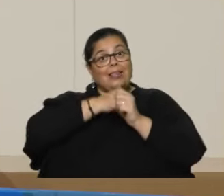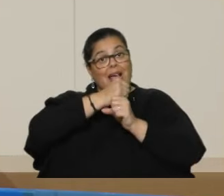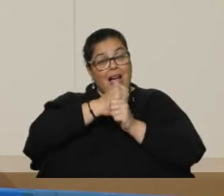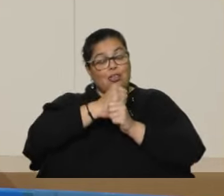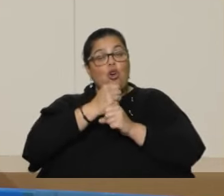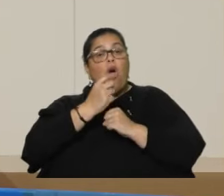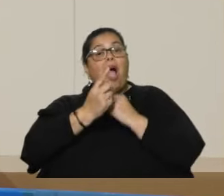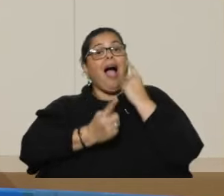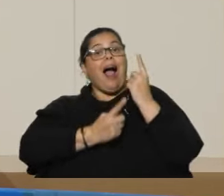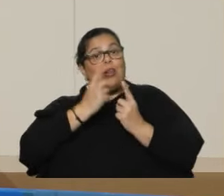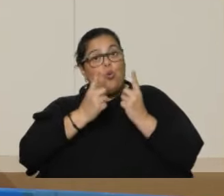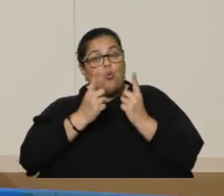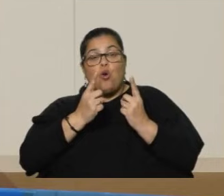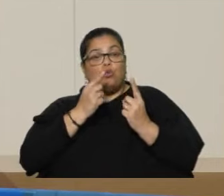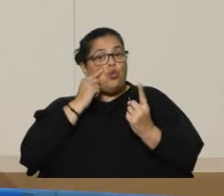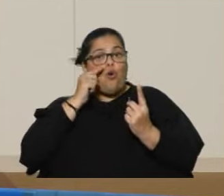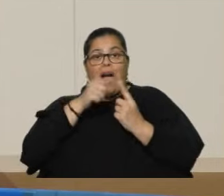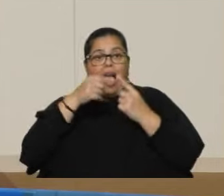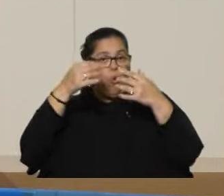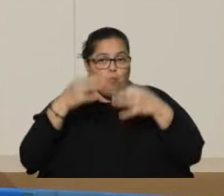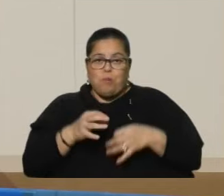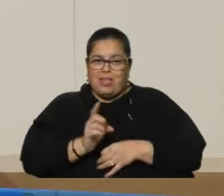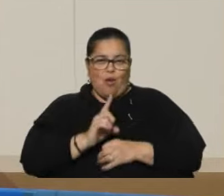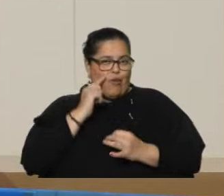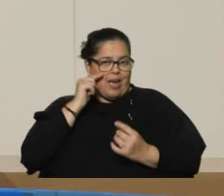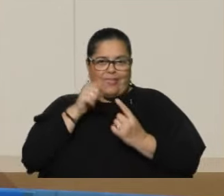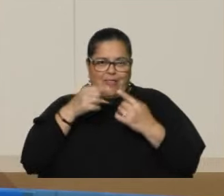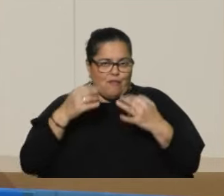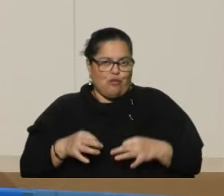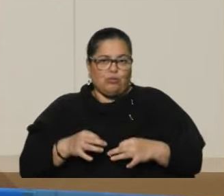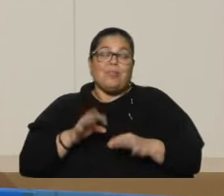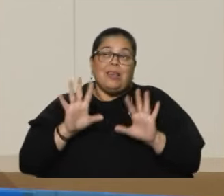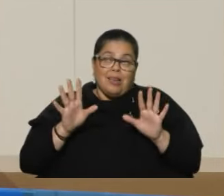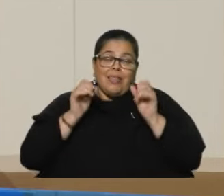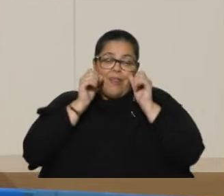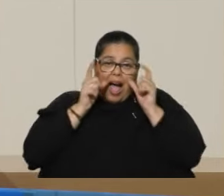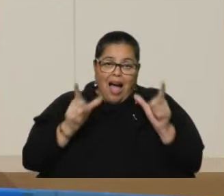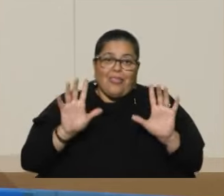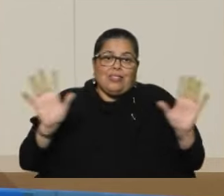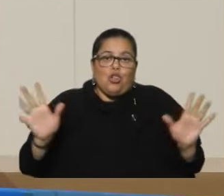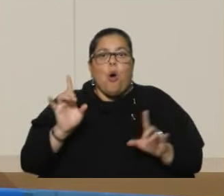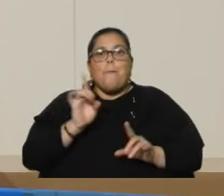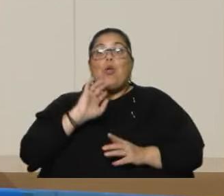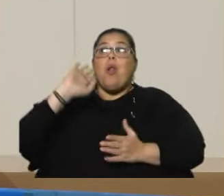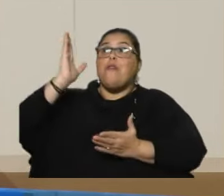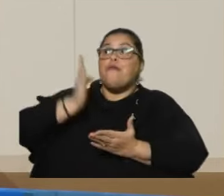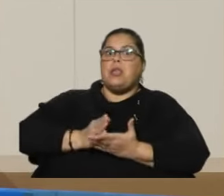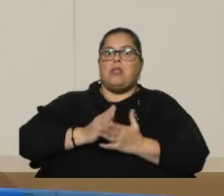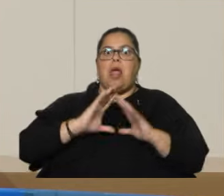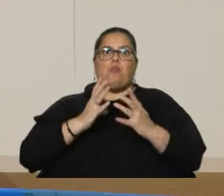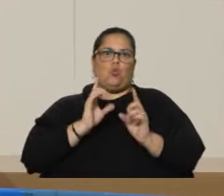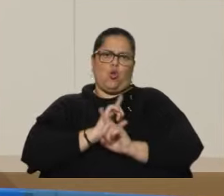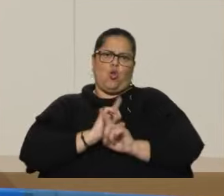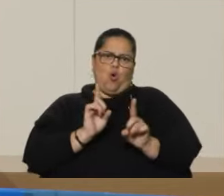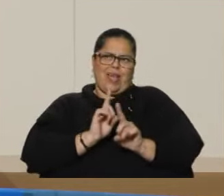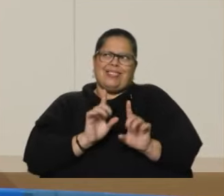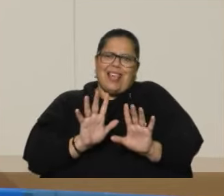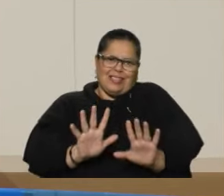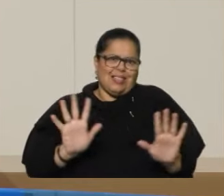de la regla fiscal no se cumpla. Creemos que claramente es un llamado a atención, no es el fin del mundo, las reglas fiscales prevén que eso puede pasar, hay que ver